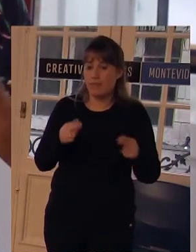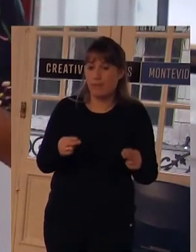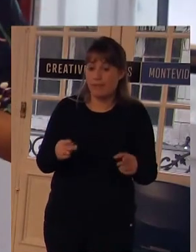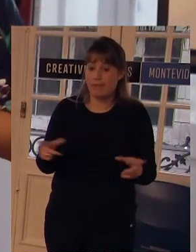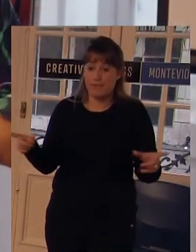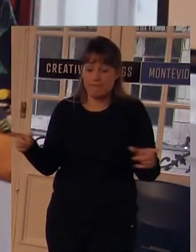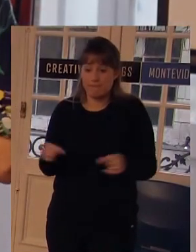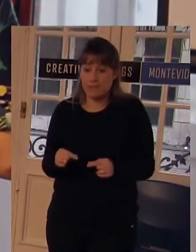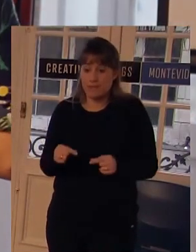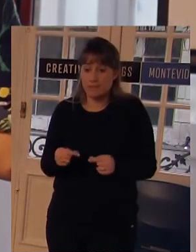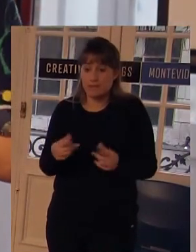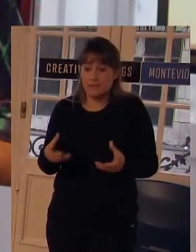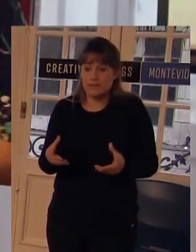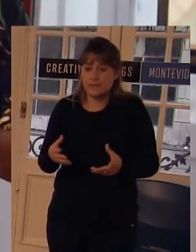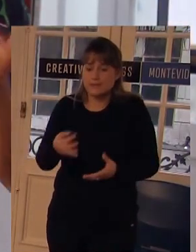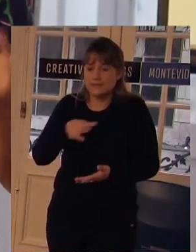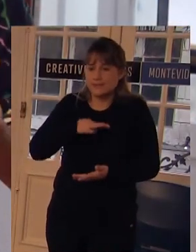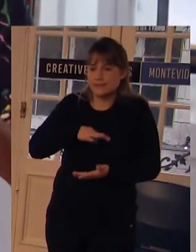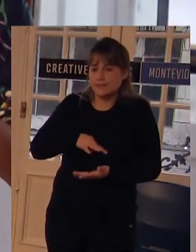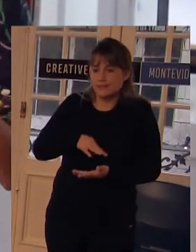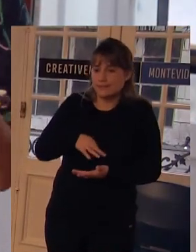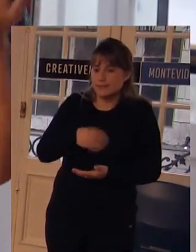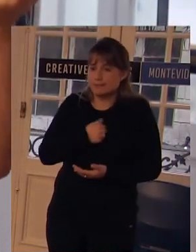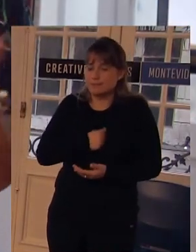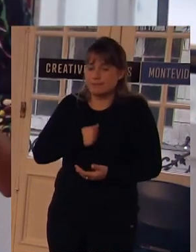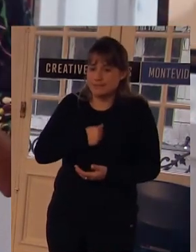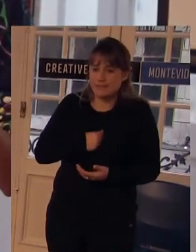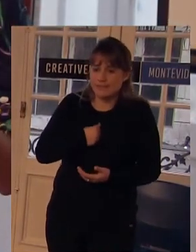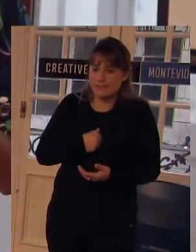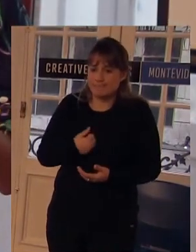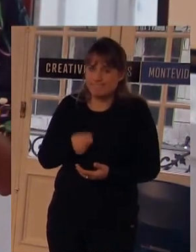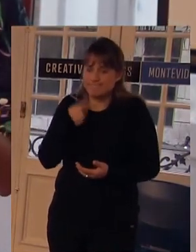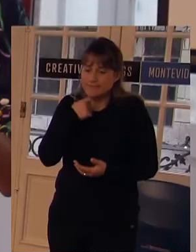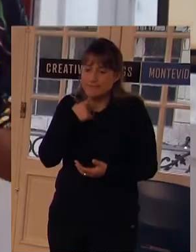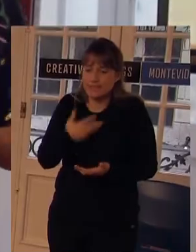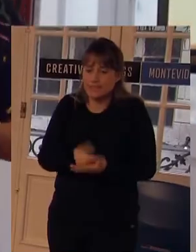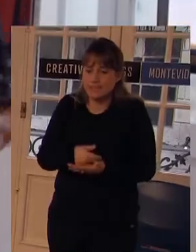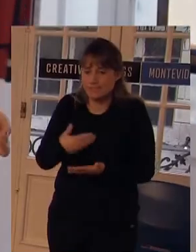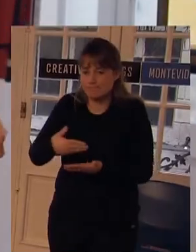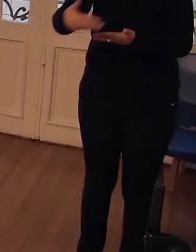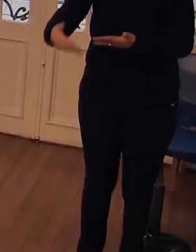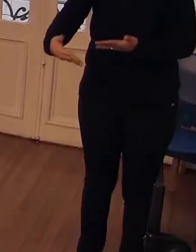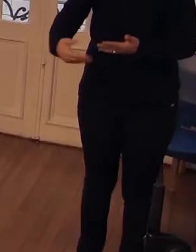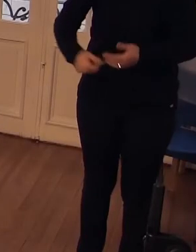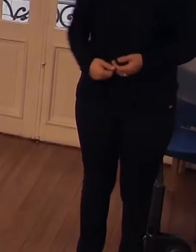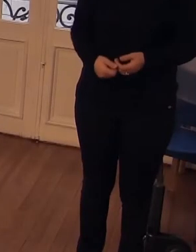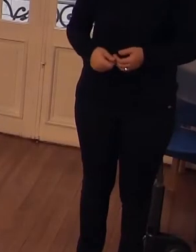nos damos cuenta que pueden traer nuevos comienzos y generalmente traen nuevos comienzos.